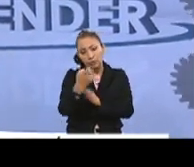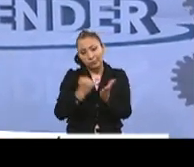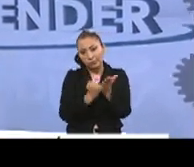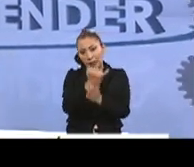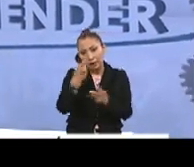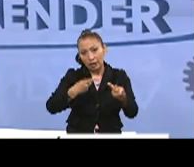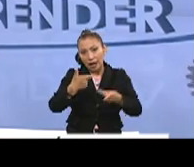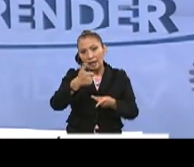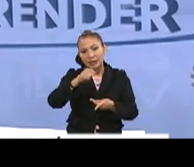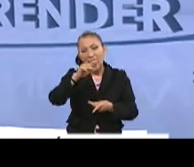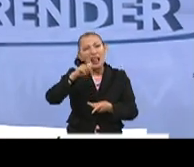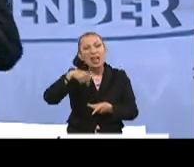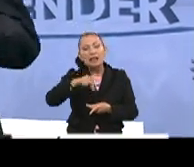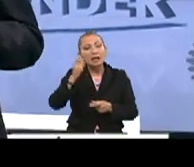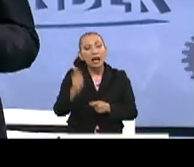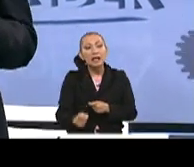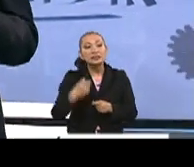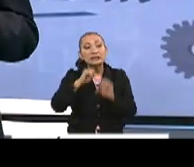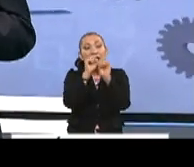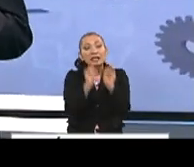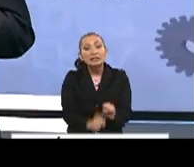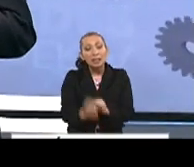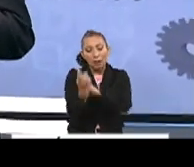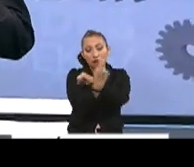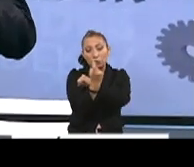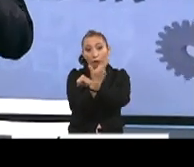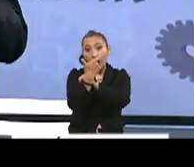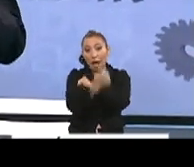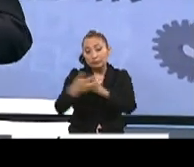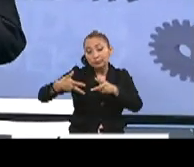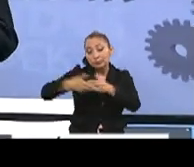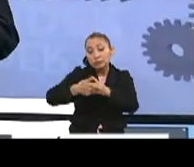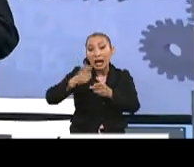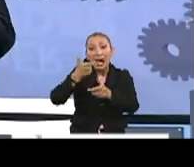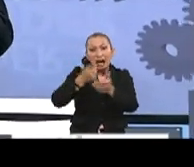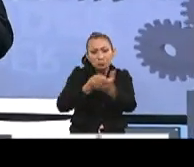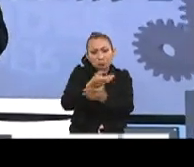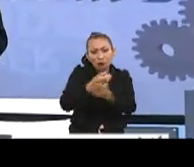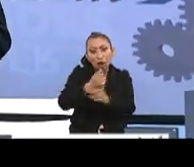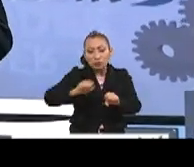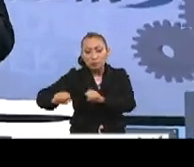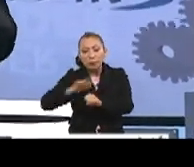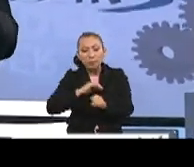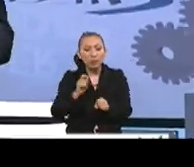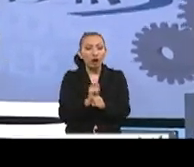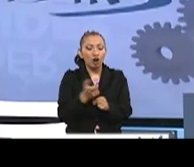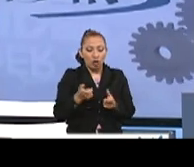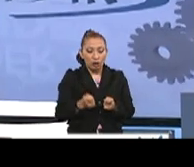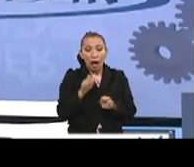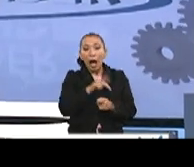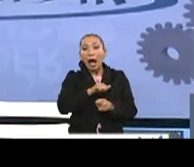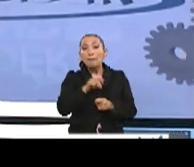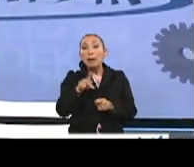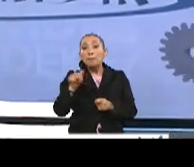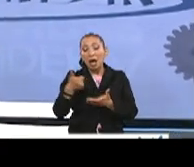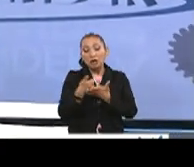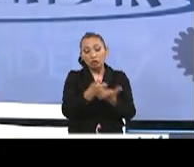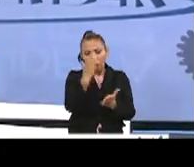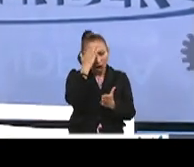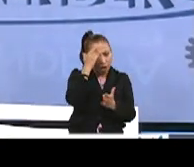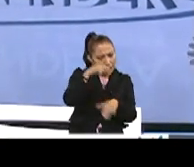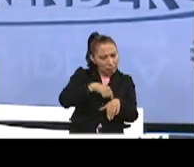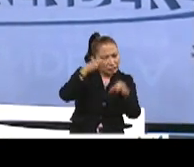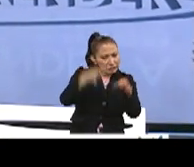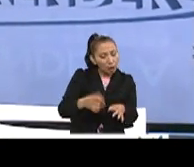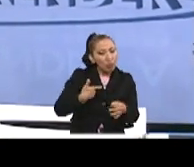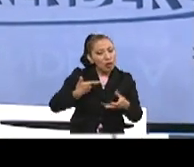decidimos desarrollar GasAlec. ¿Qué es? Es un sistema de corte automático de gas en caso de fuga o sismo, que puede ser controlado a través de una aplicación, te permite conocer en tiempo